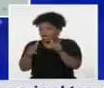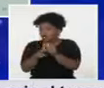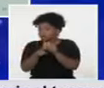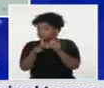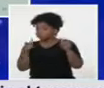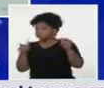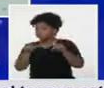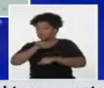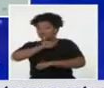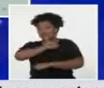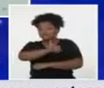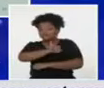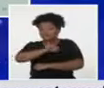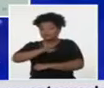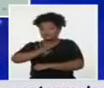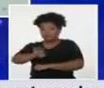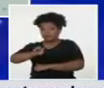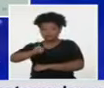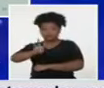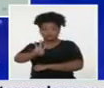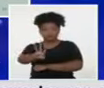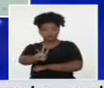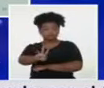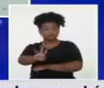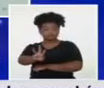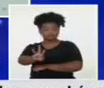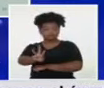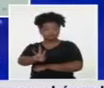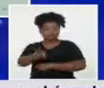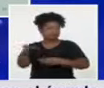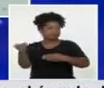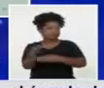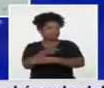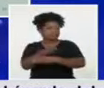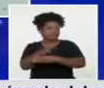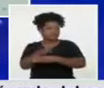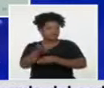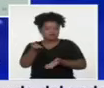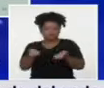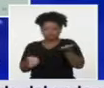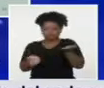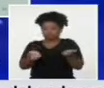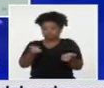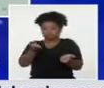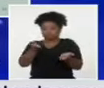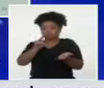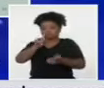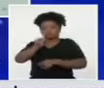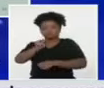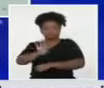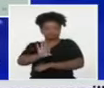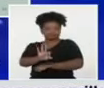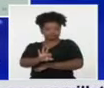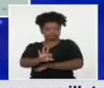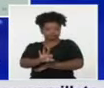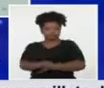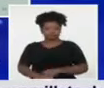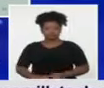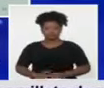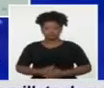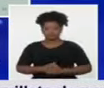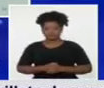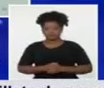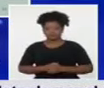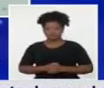663. Estamos hablando de 108 casos más que la jornada anterior. Como